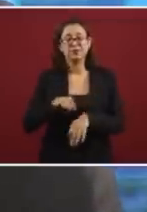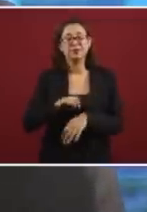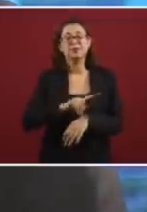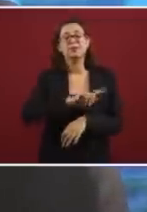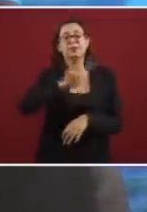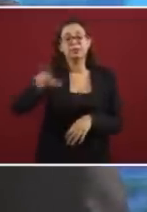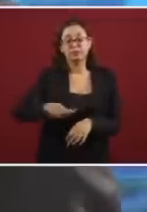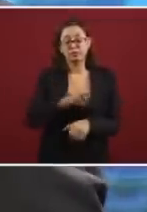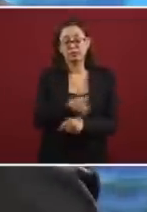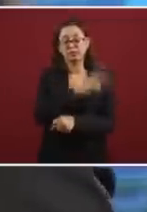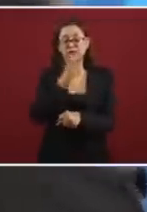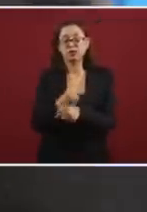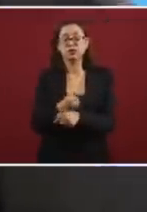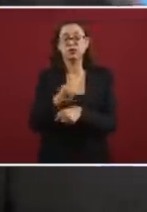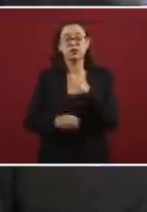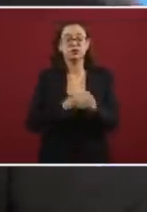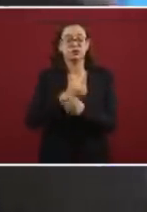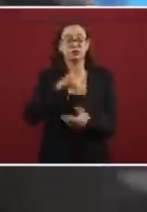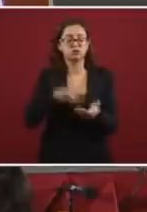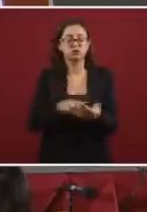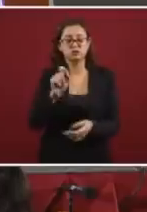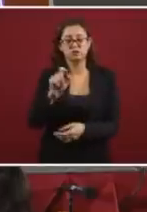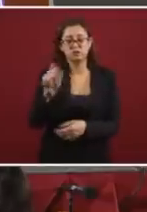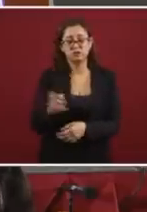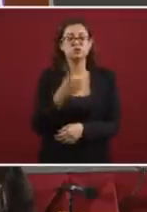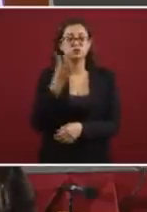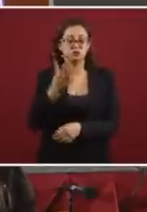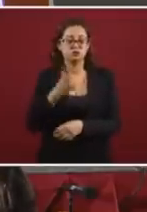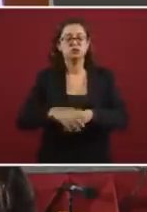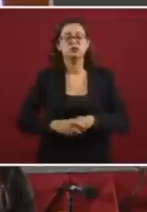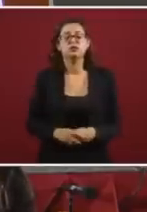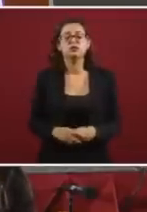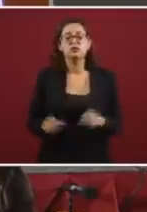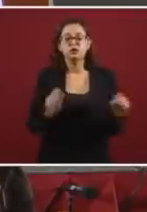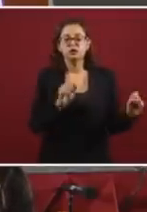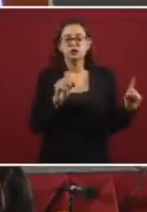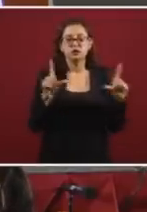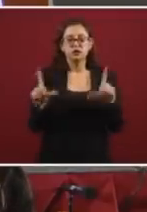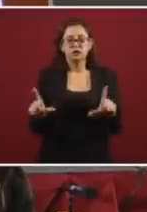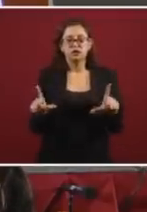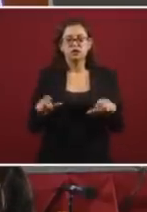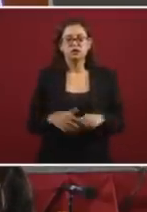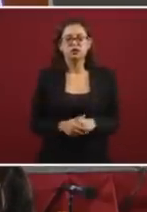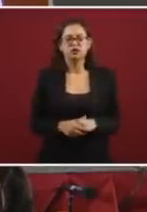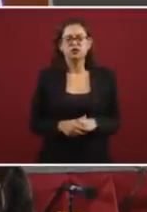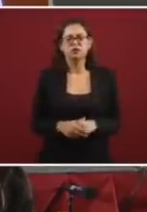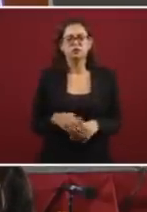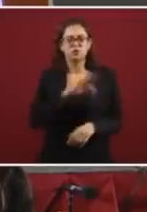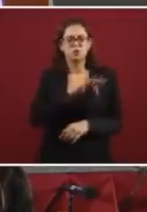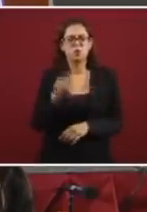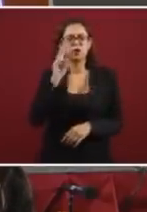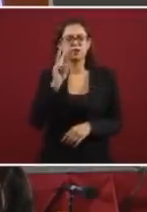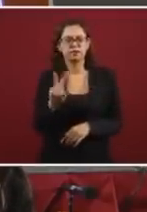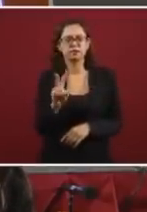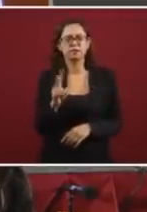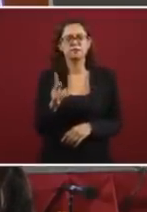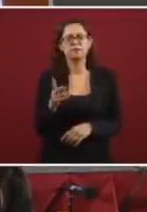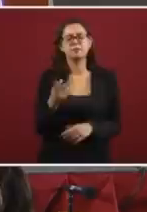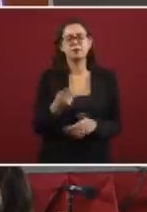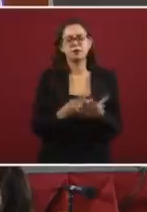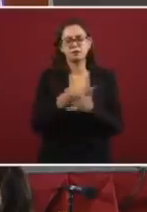2024 se estima si pueden pasar a la siguiente lámina son algunas de las imágenes de los